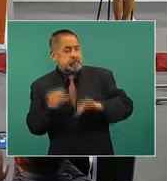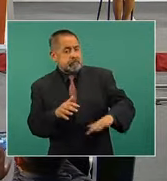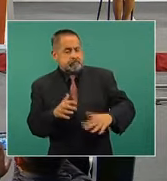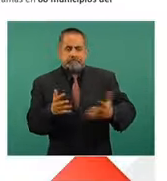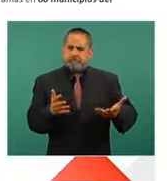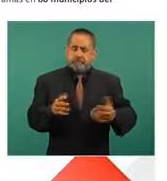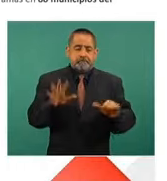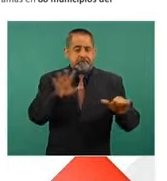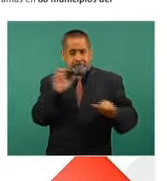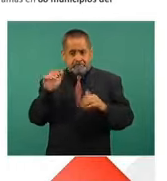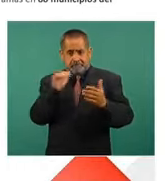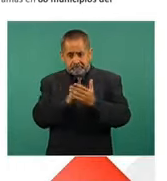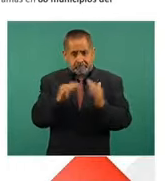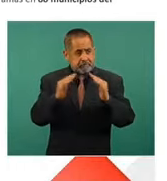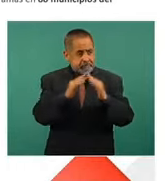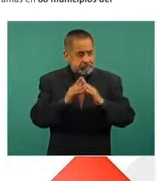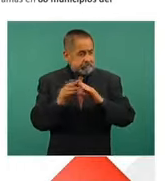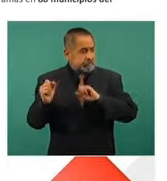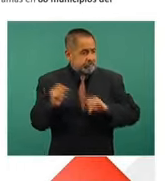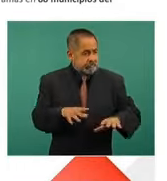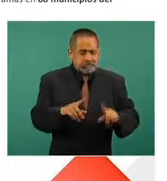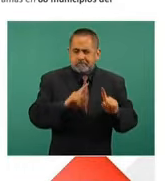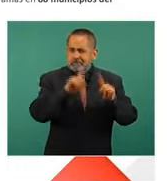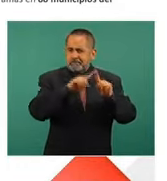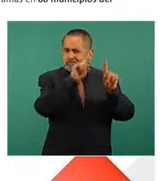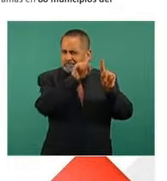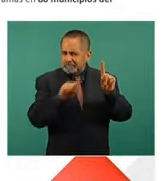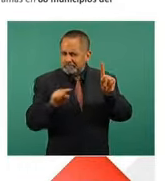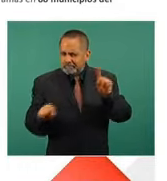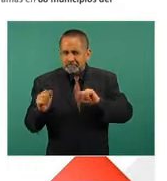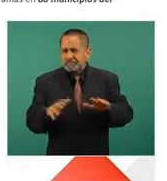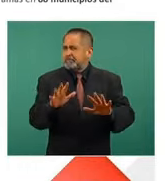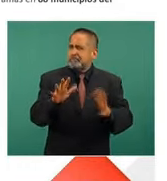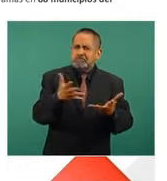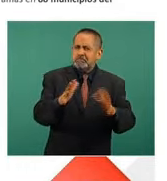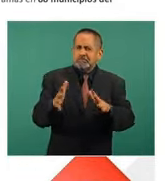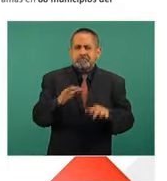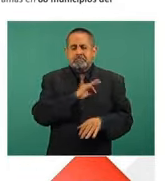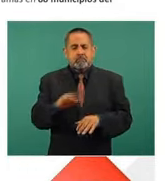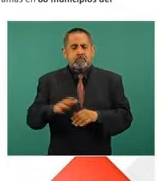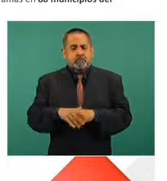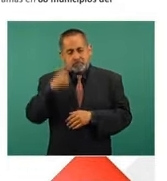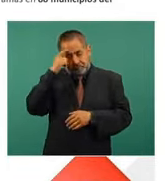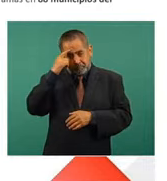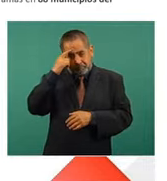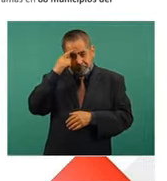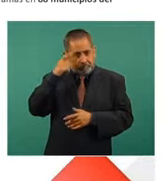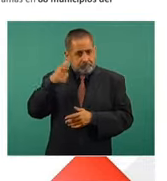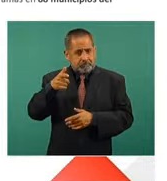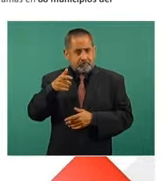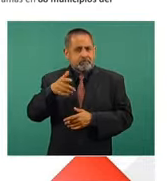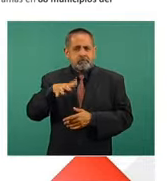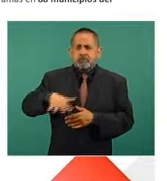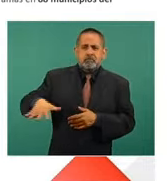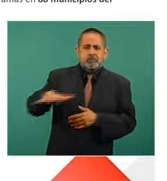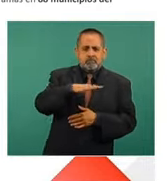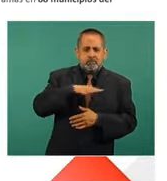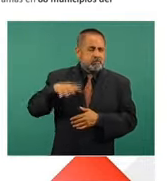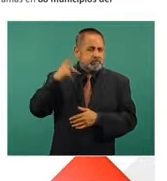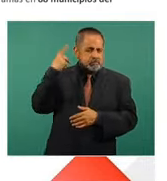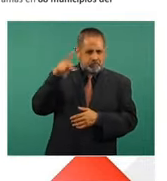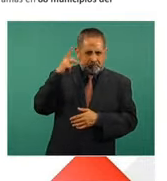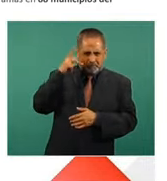más de 600,000 viviendas en todo el país, equivalen más o menos, imagínense, a todo el área de la zona metropolitana de Puebla,